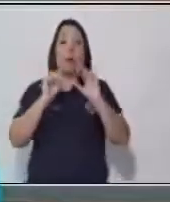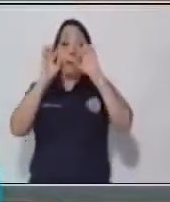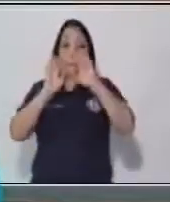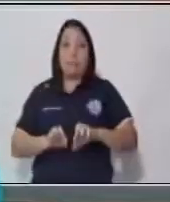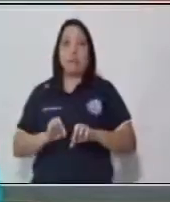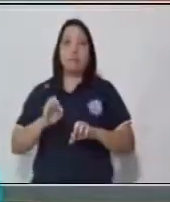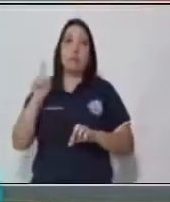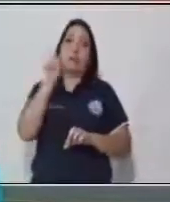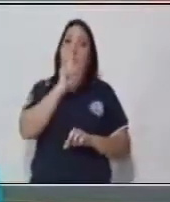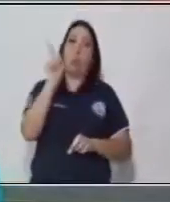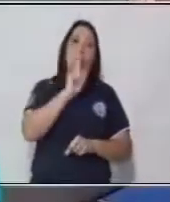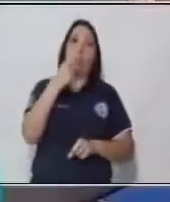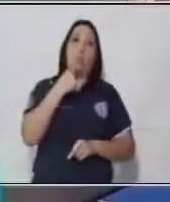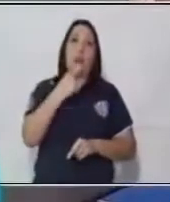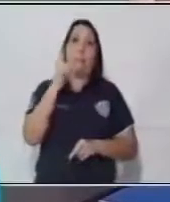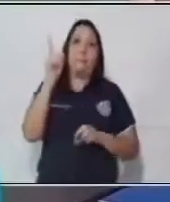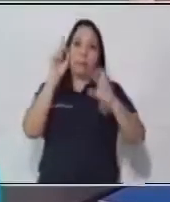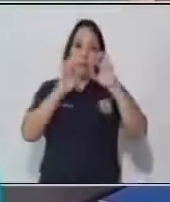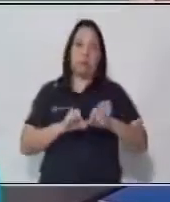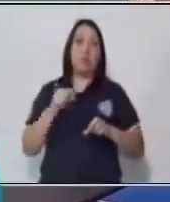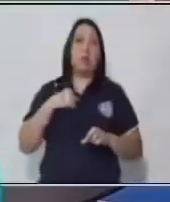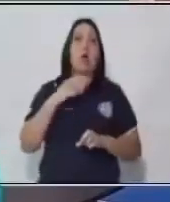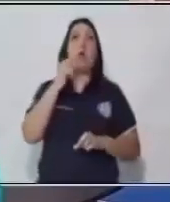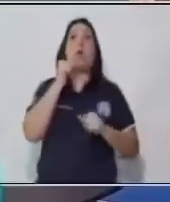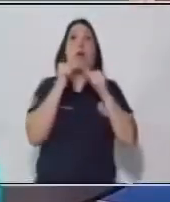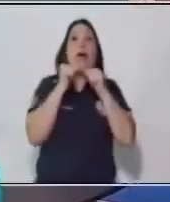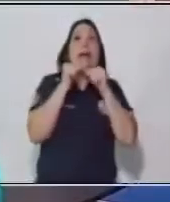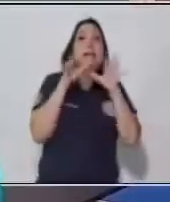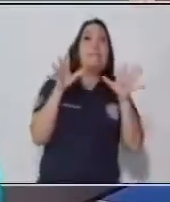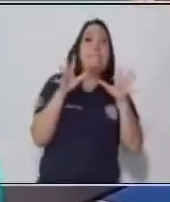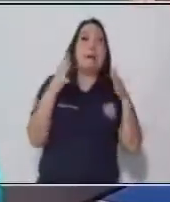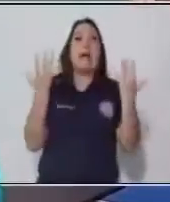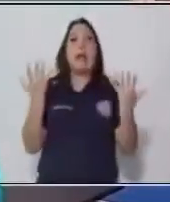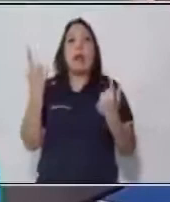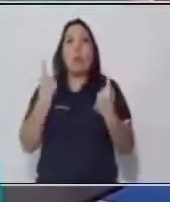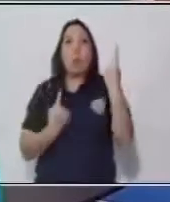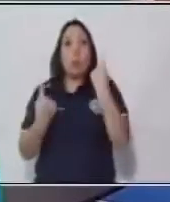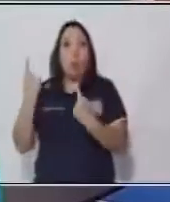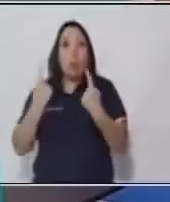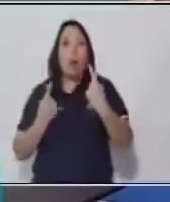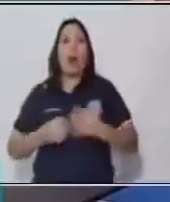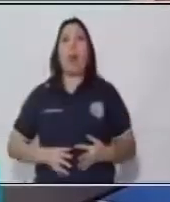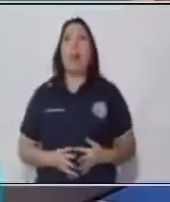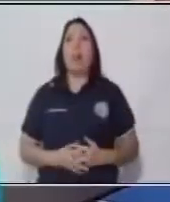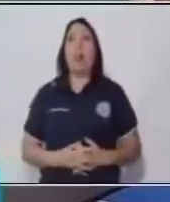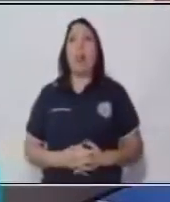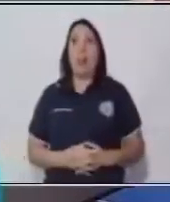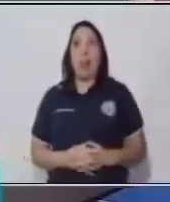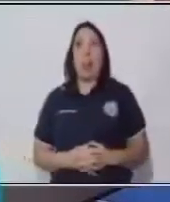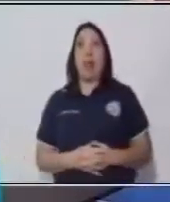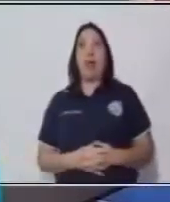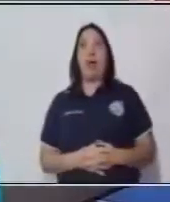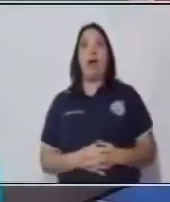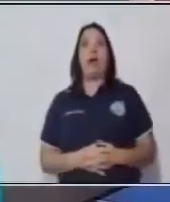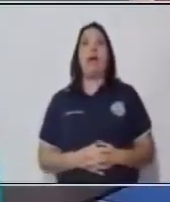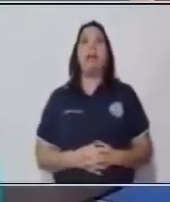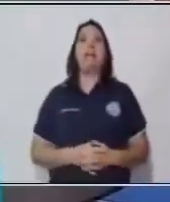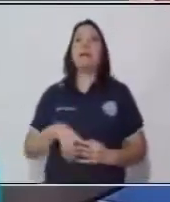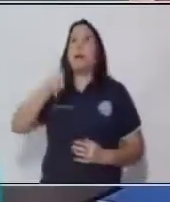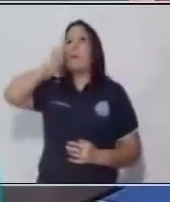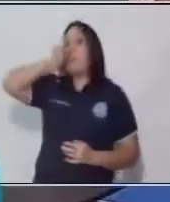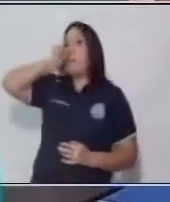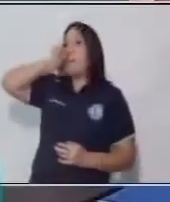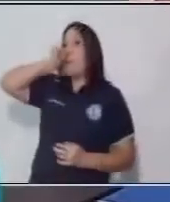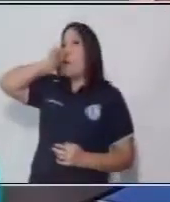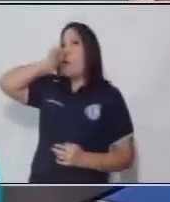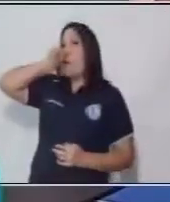puede ser una persona. Tiene que ser algún animalito, ¿verdad? Es el pollo, porque